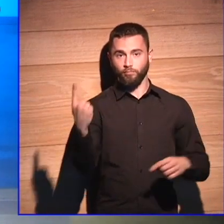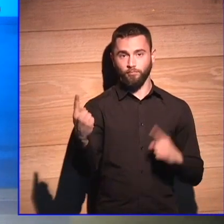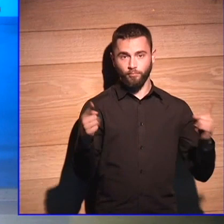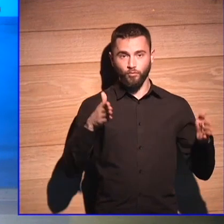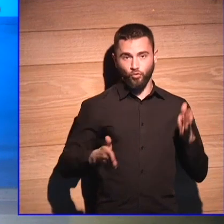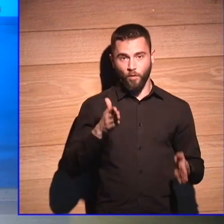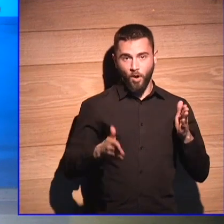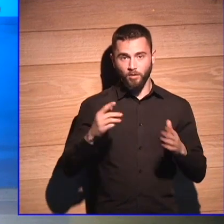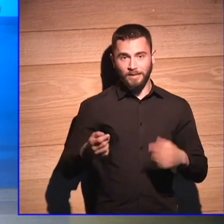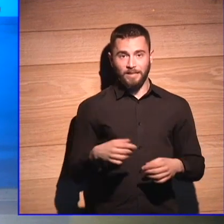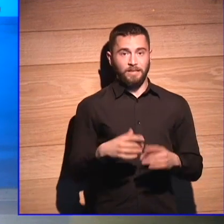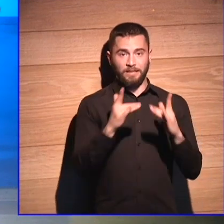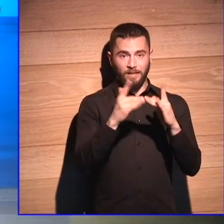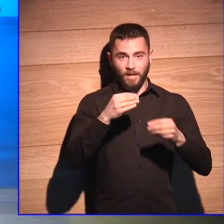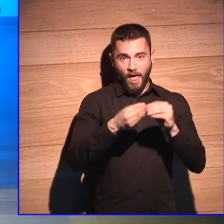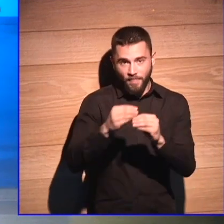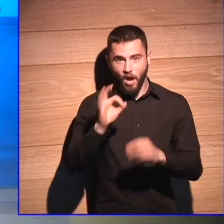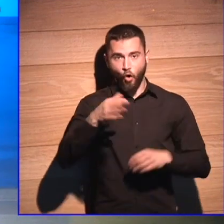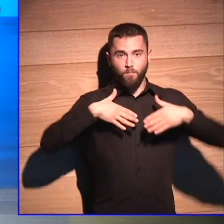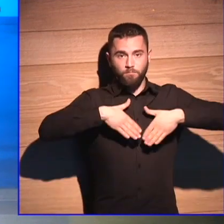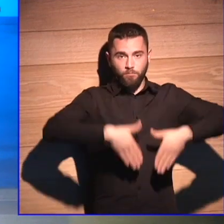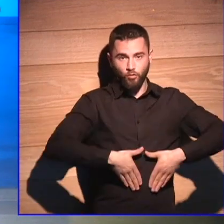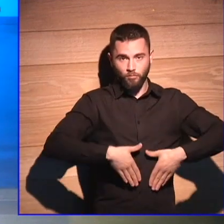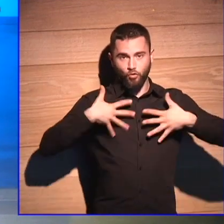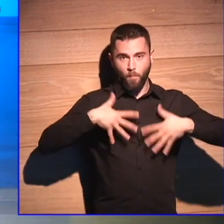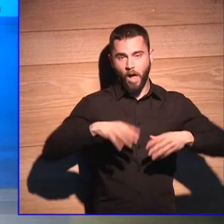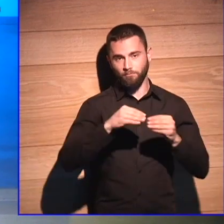camas o doblar ropa. Este es otro prototipo de robot.